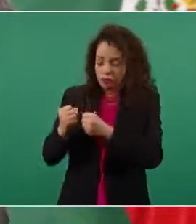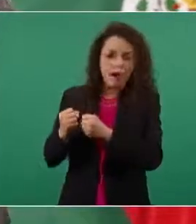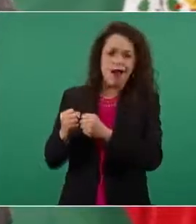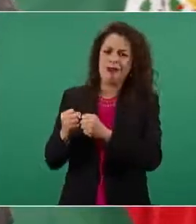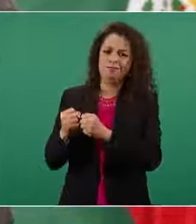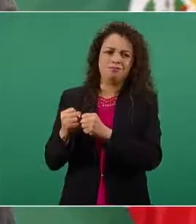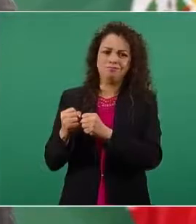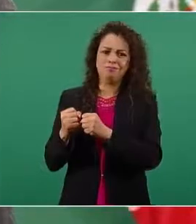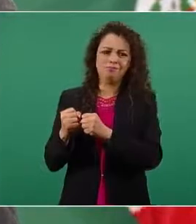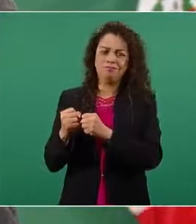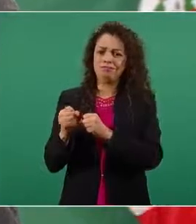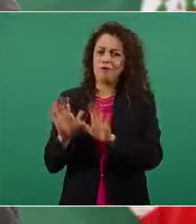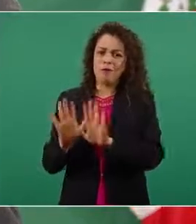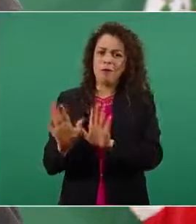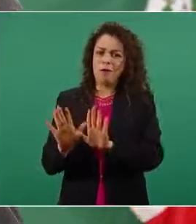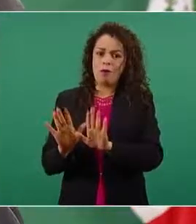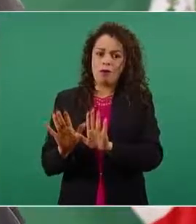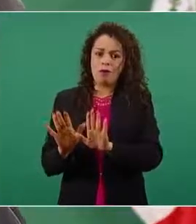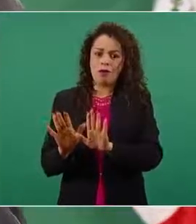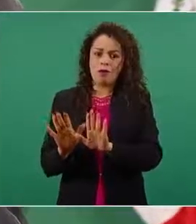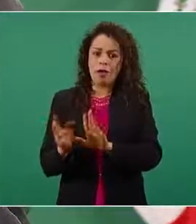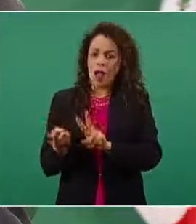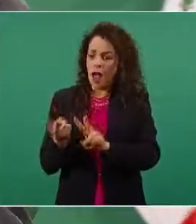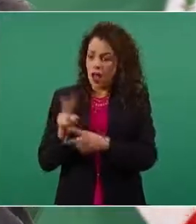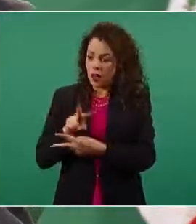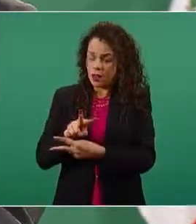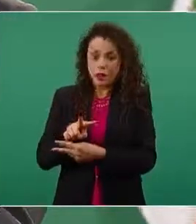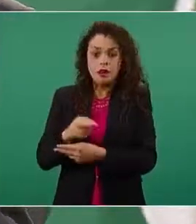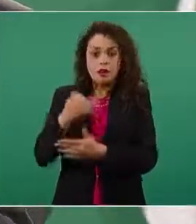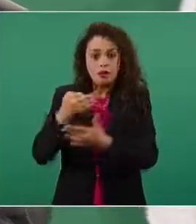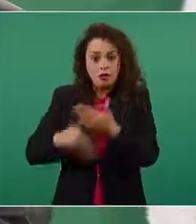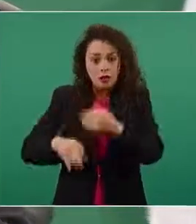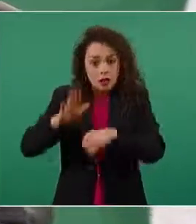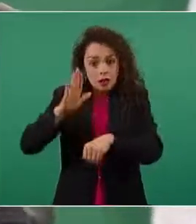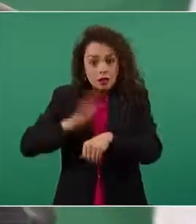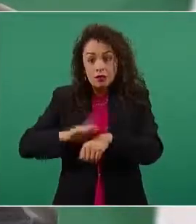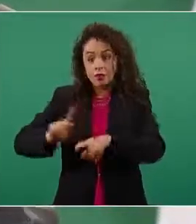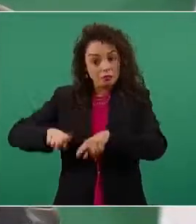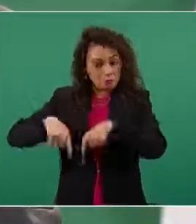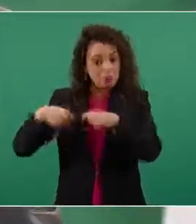Al contrario, le falta más